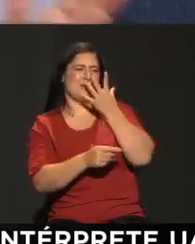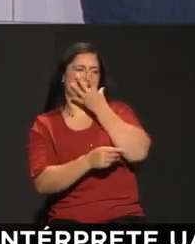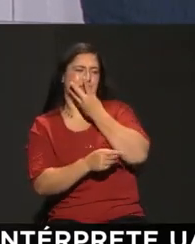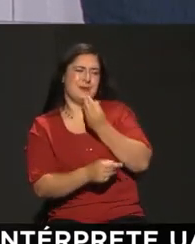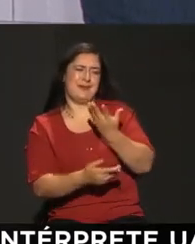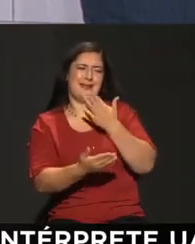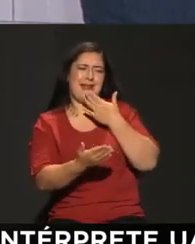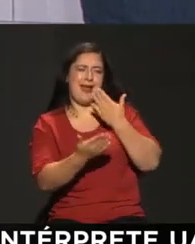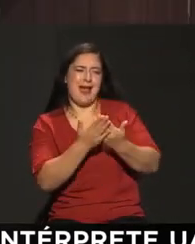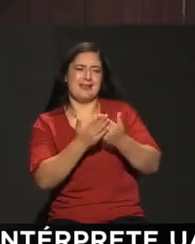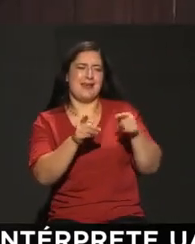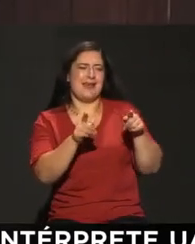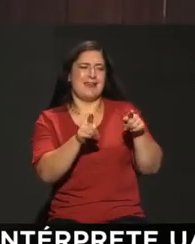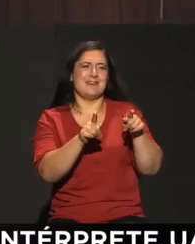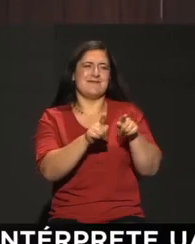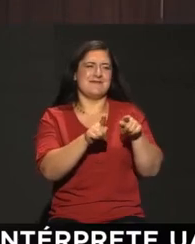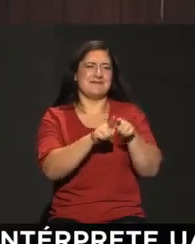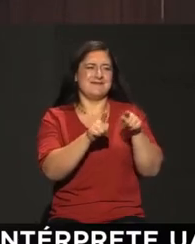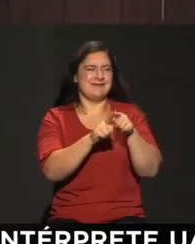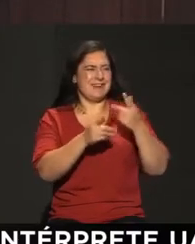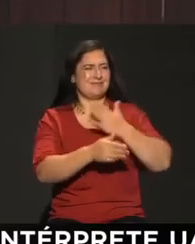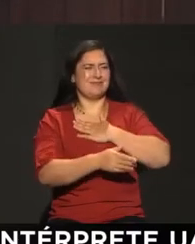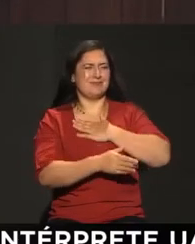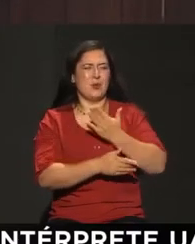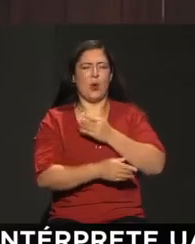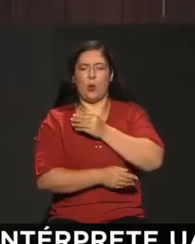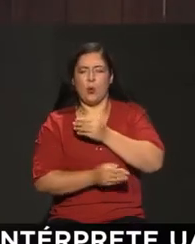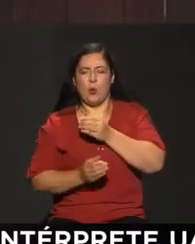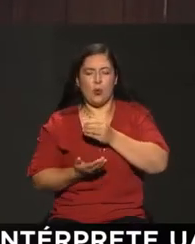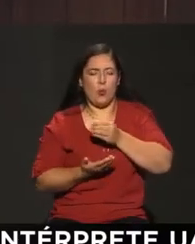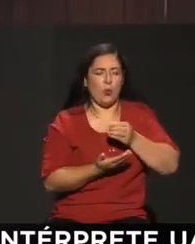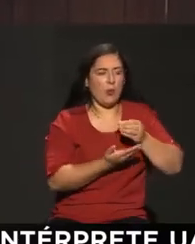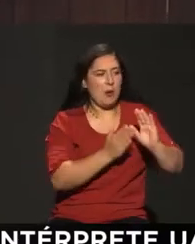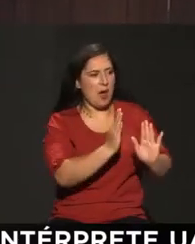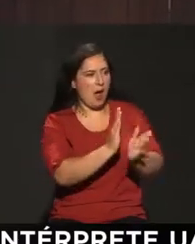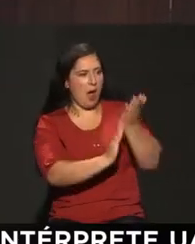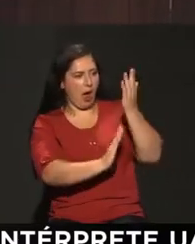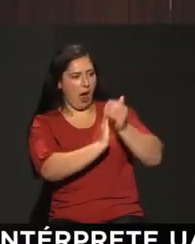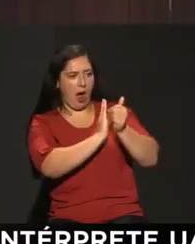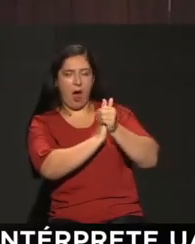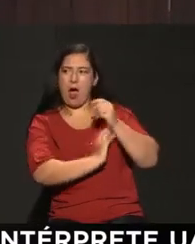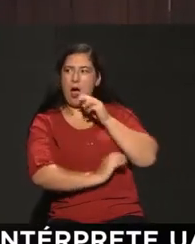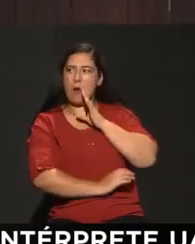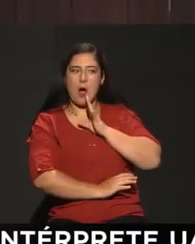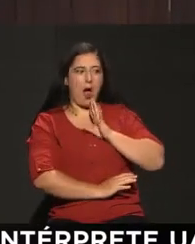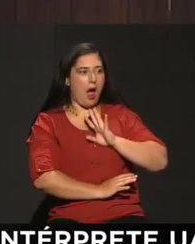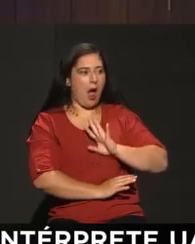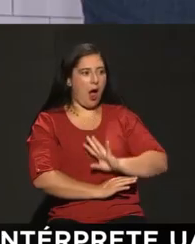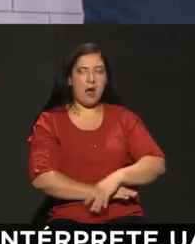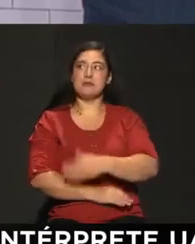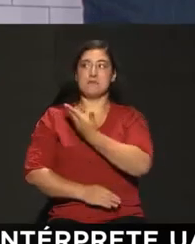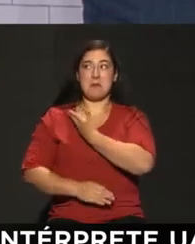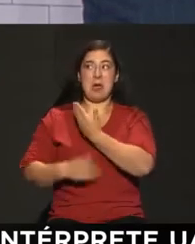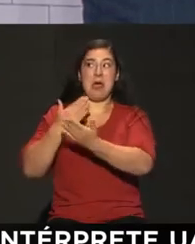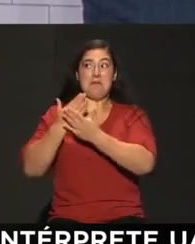durante 15 programas para soplar súper bien. ¿no? Mejor dicho, es que experta. Hasta mi mamá me decía,